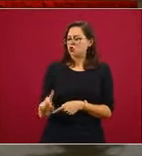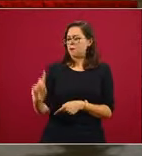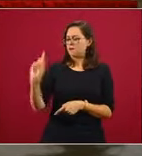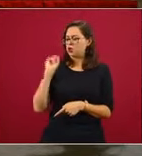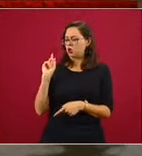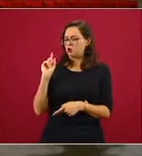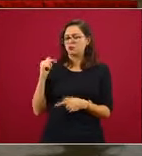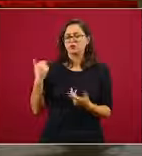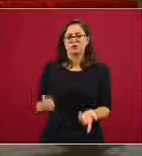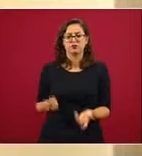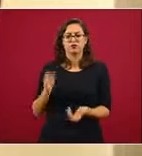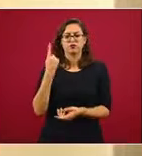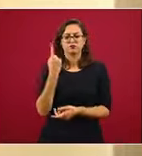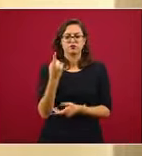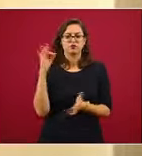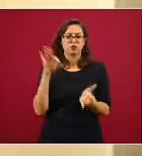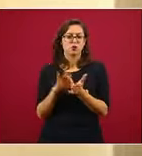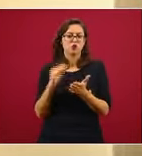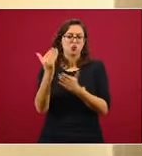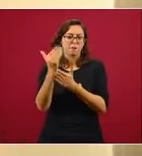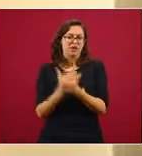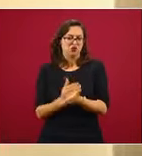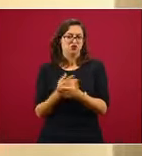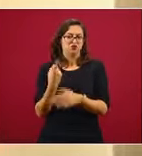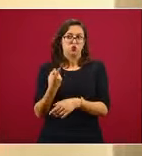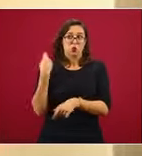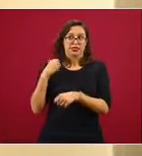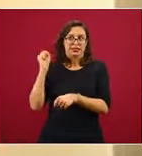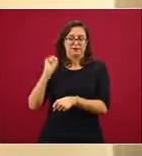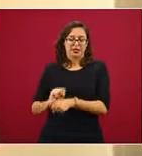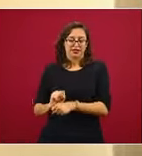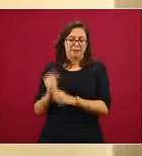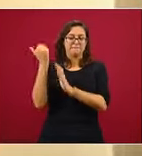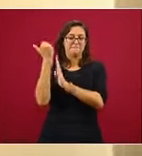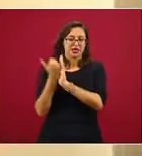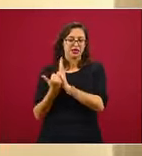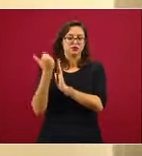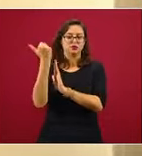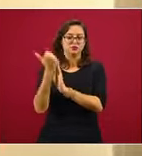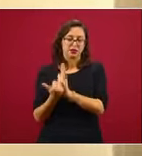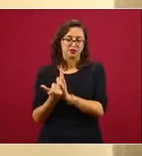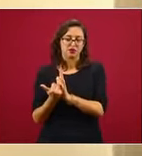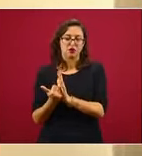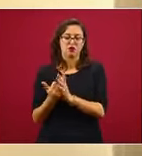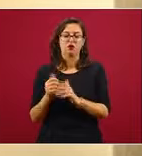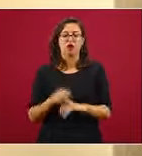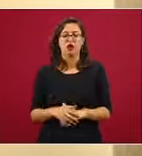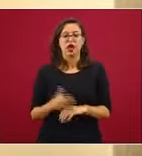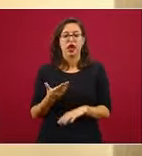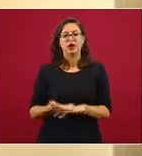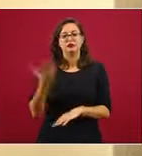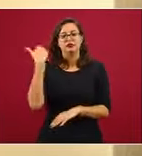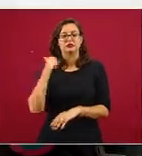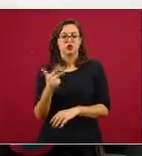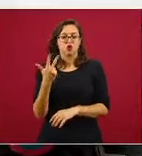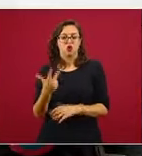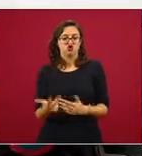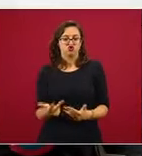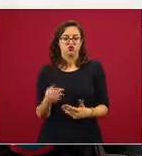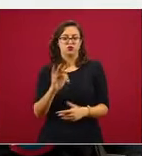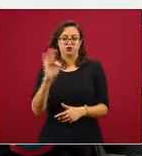y es un punto porcentual menos al que tuvimos toda la semana pasada, que este dato se encontraba, si bien recuerdan, en un